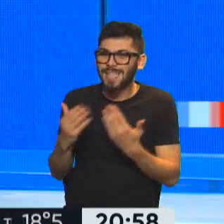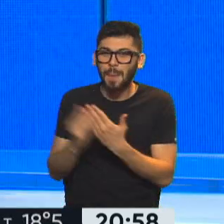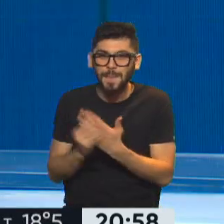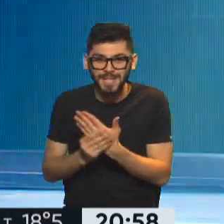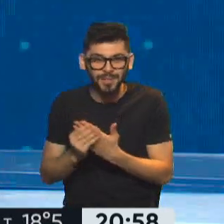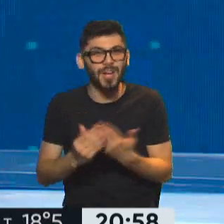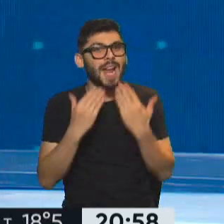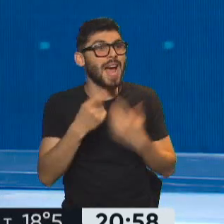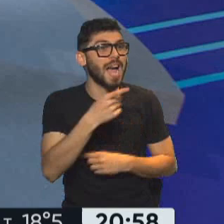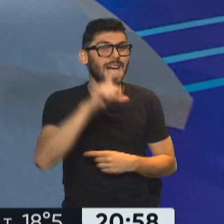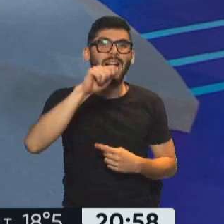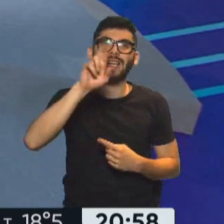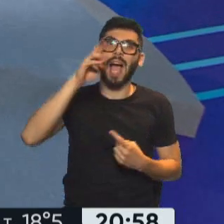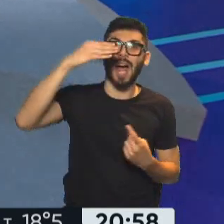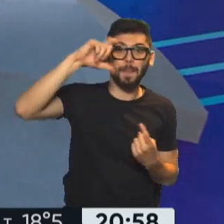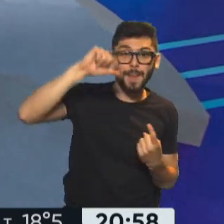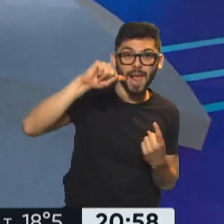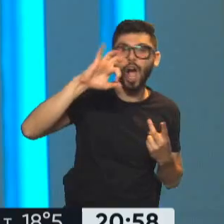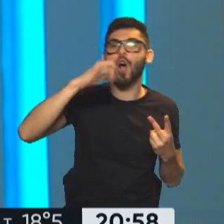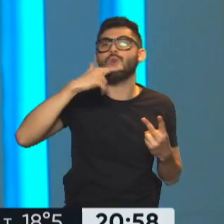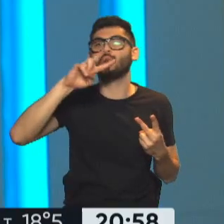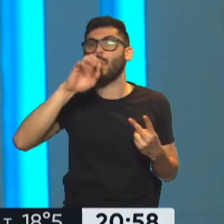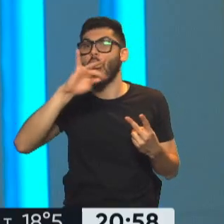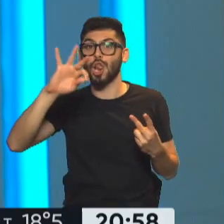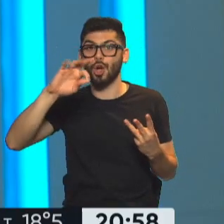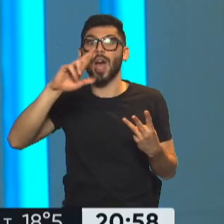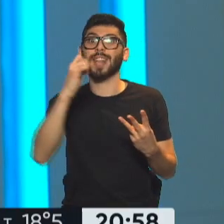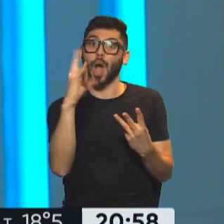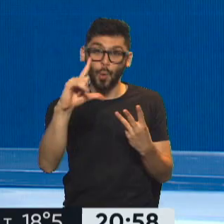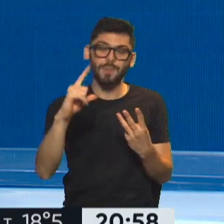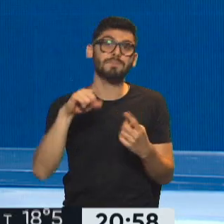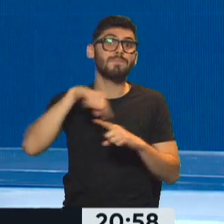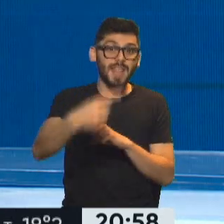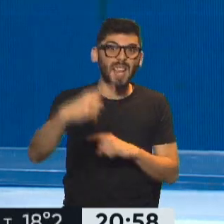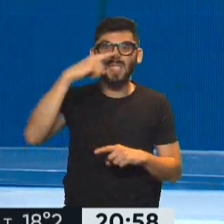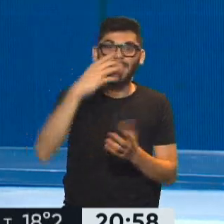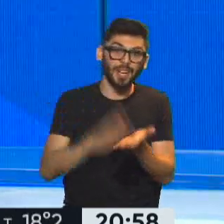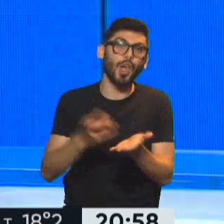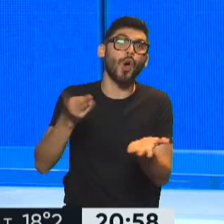aquí. Gracias, Carmela, Osvaldo, Raúl. Mañana, 19 horas, nos encontramos nuevamente